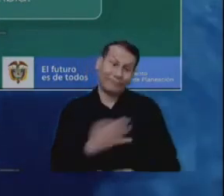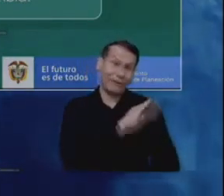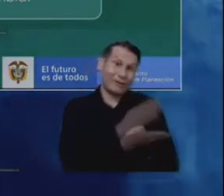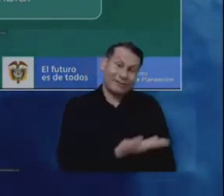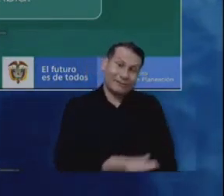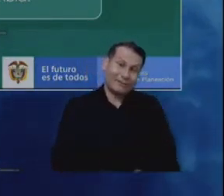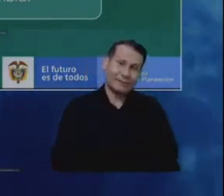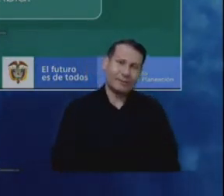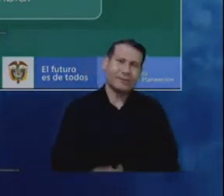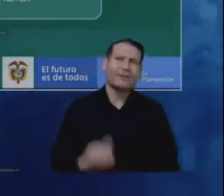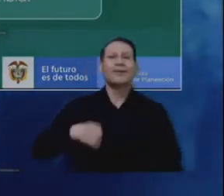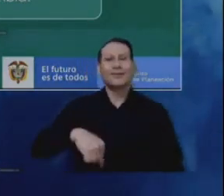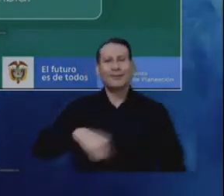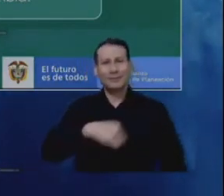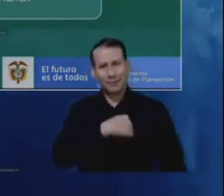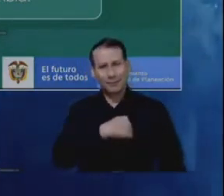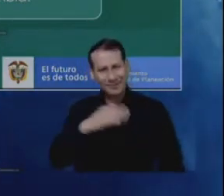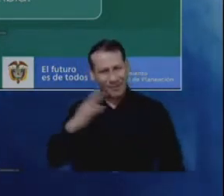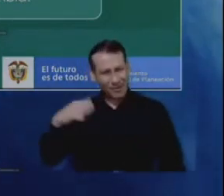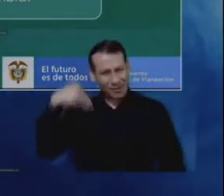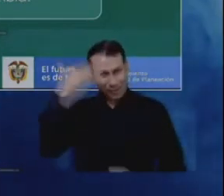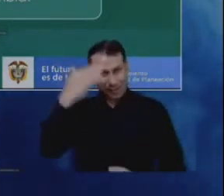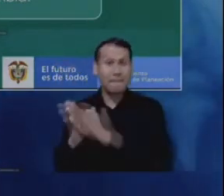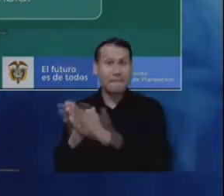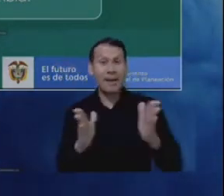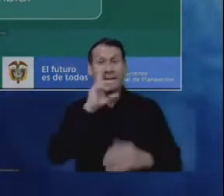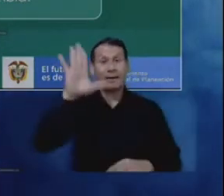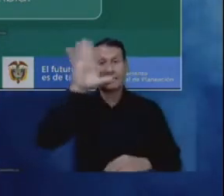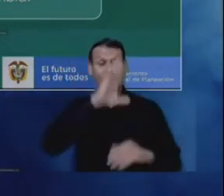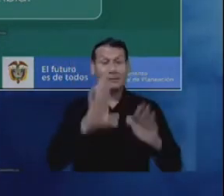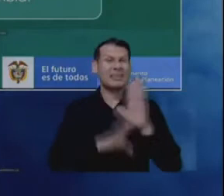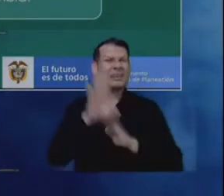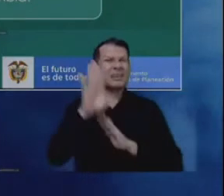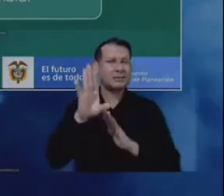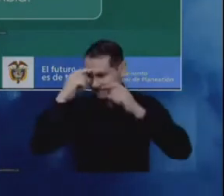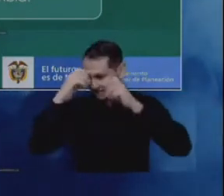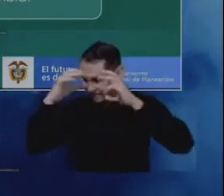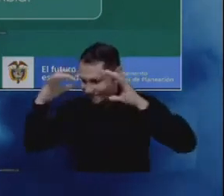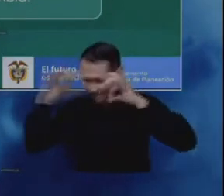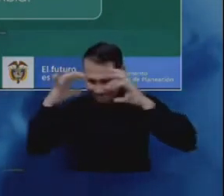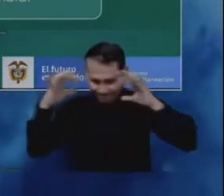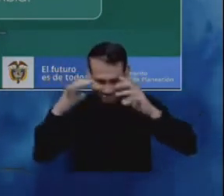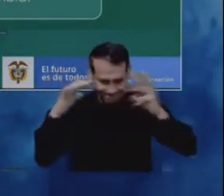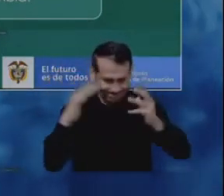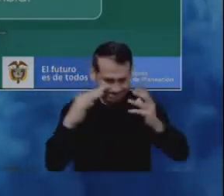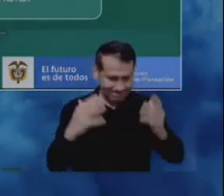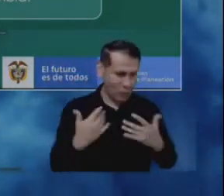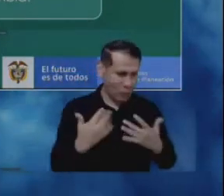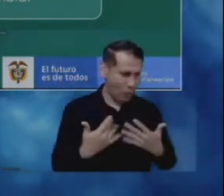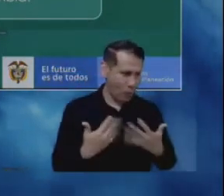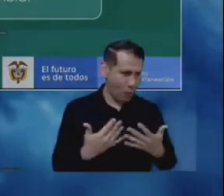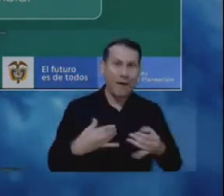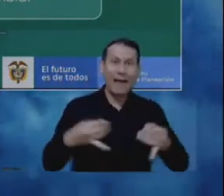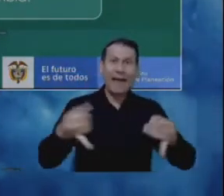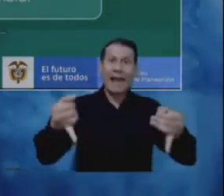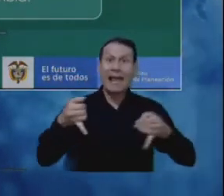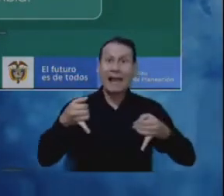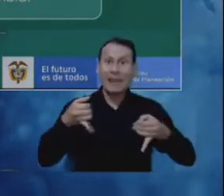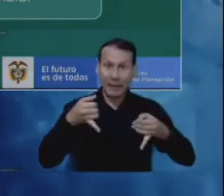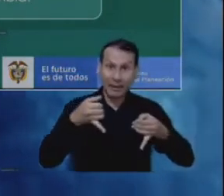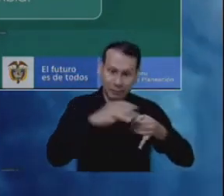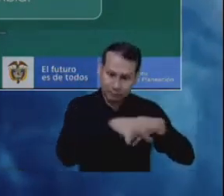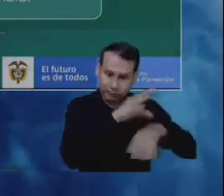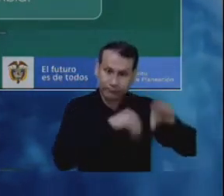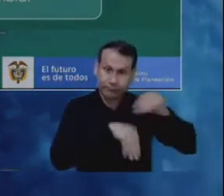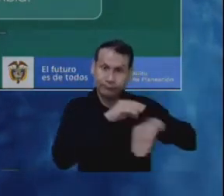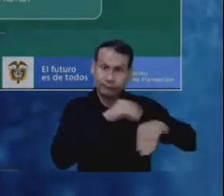nosotros para el próximo Plan Nacional de Desarrollo ya nos estamos imaginando como una oportunidad de incluir algunos lineamientos de política para la innovación en la